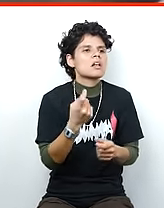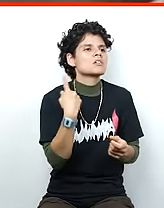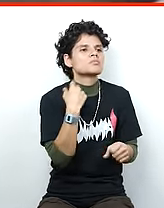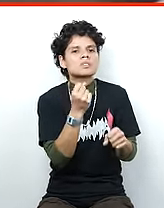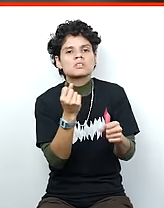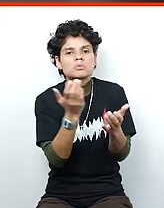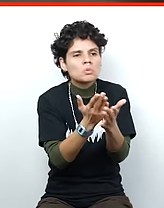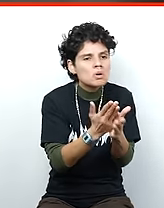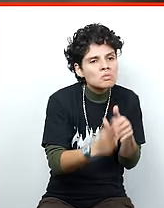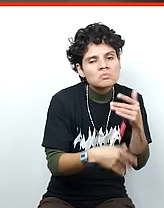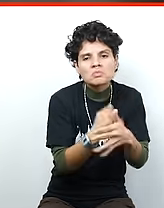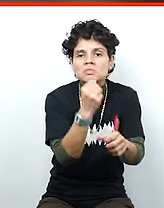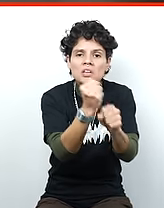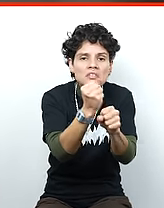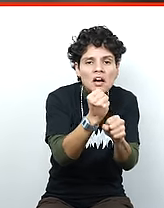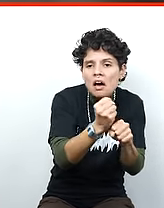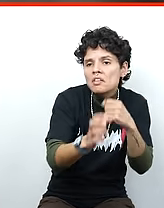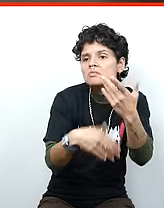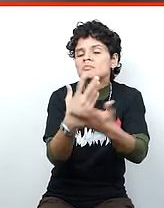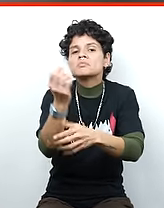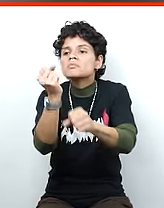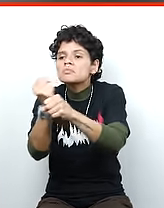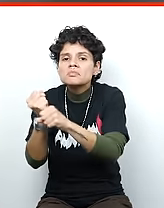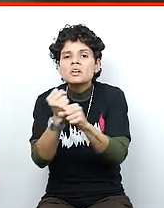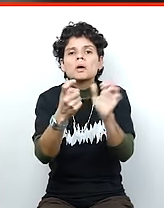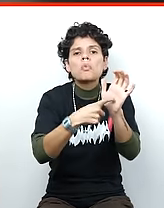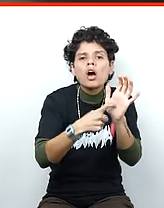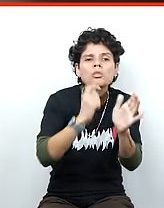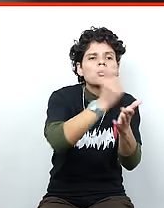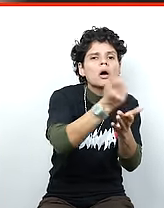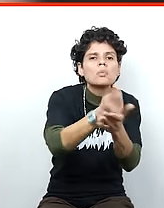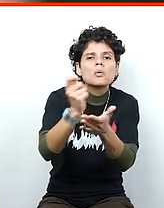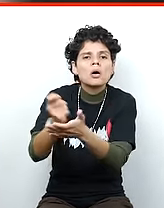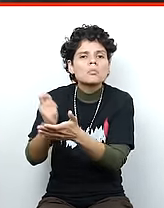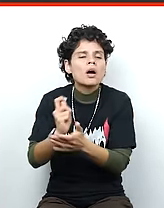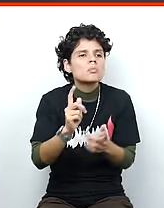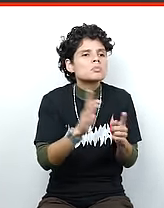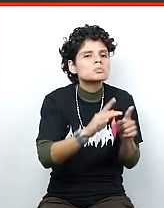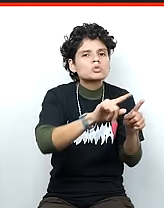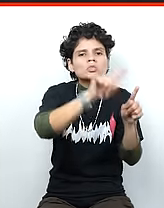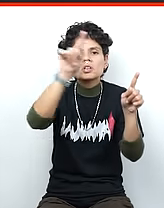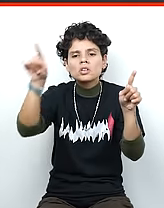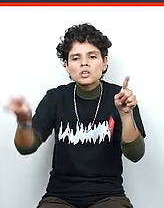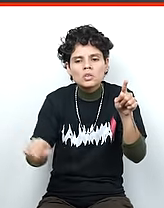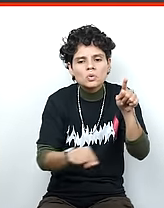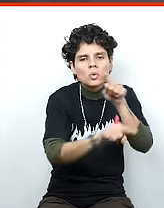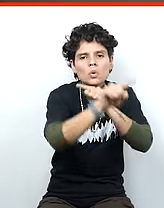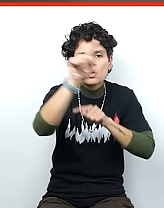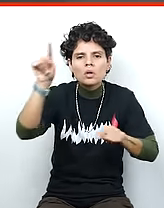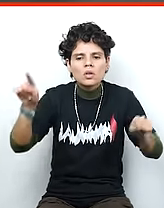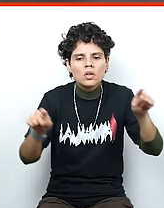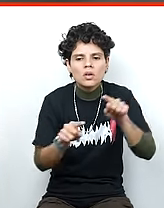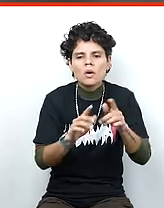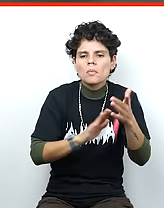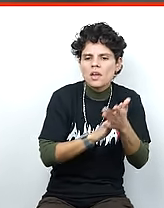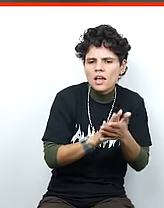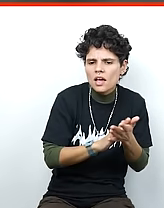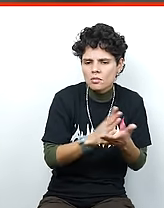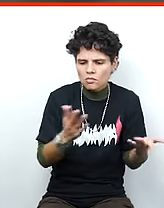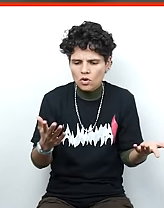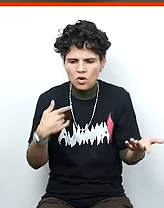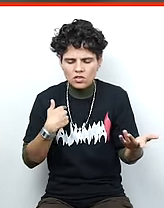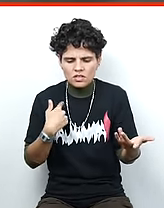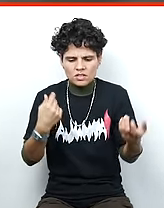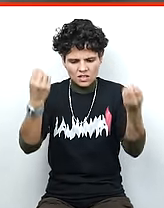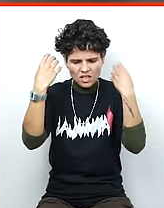todo esto, a pagar tus impuestos y ser uno más de ahí, pues, seguir ese círculo de la vida. En cambio, si en la escuela enseñaran a qué es un pasivo, qué